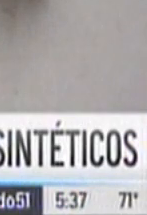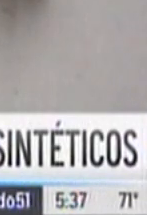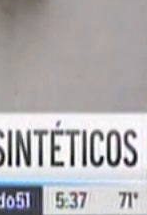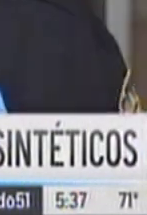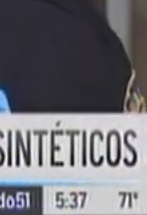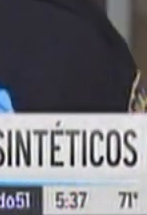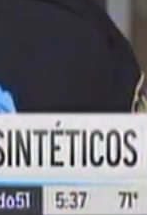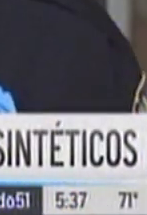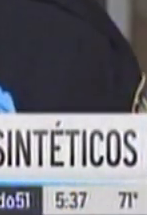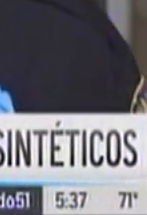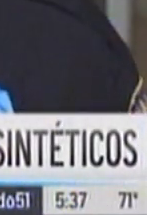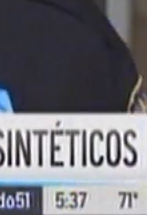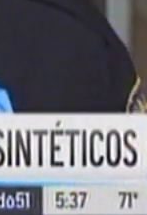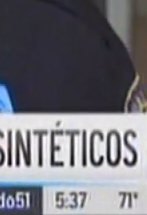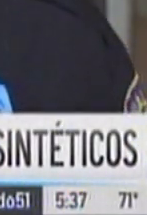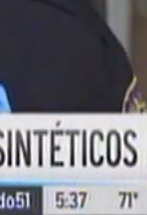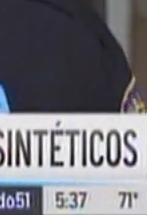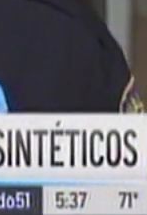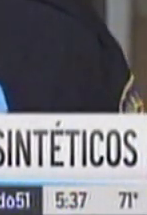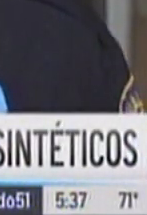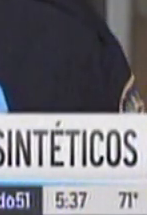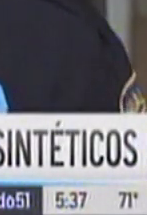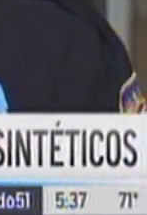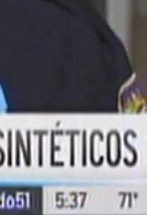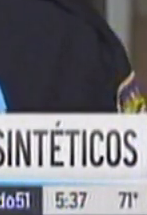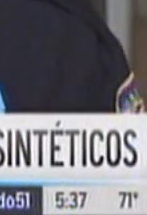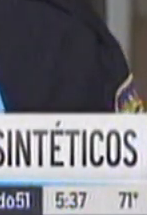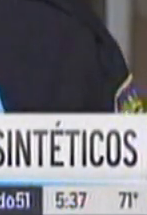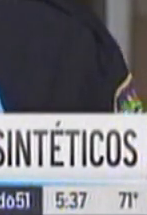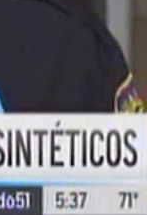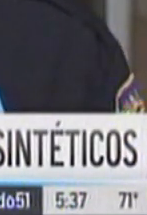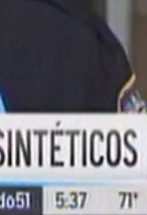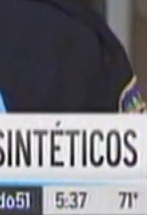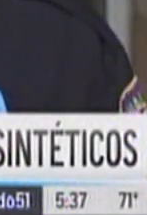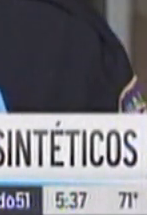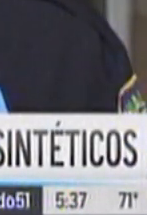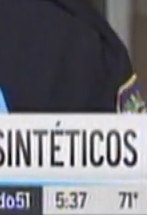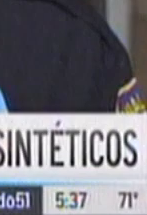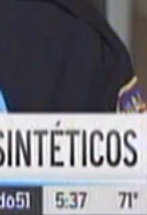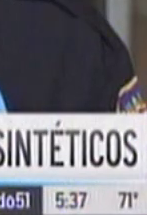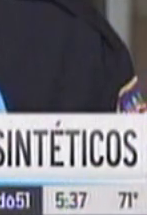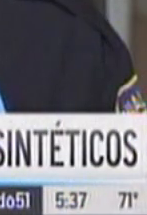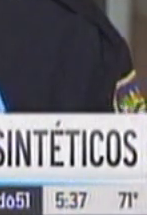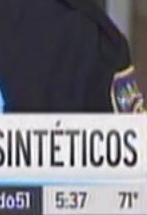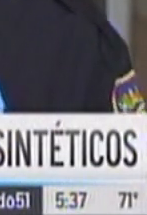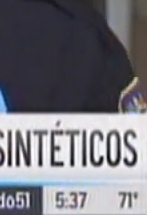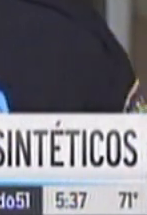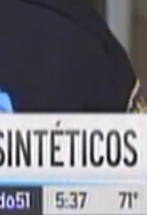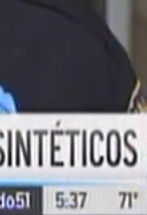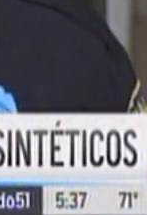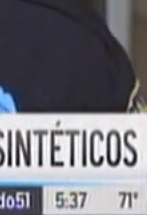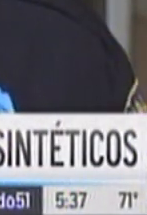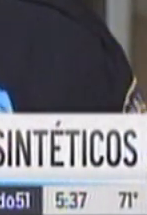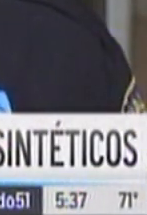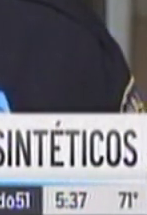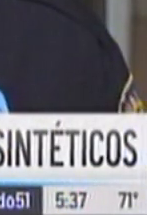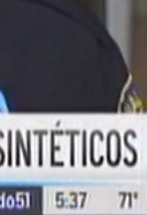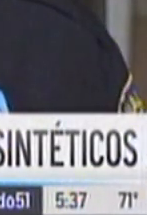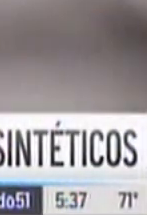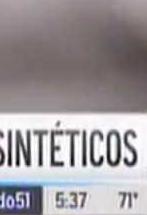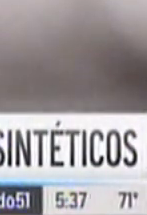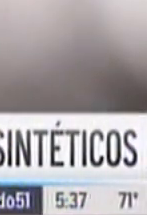enfrentar cargos de traficar drogas armado y vender drogas sintéticas en una zona escolar o